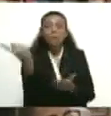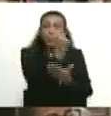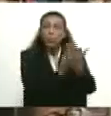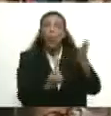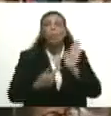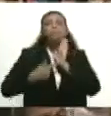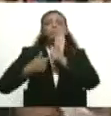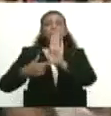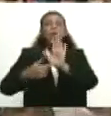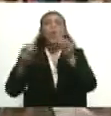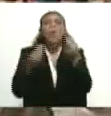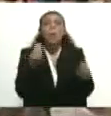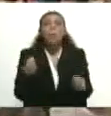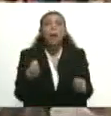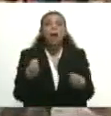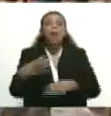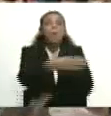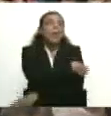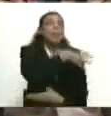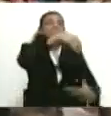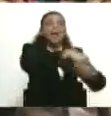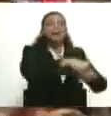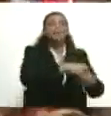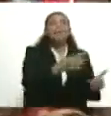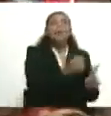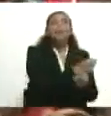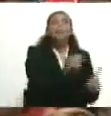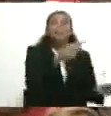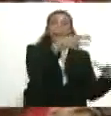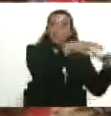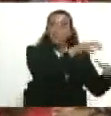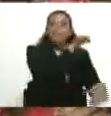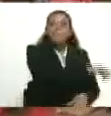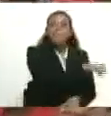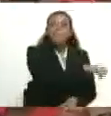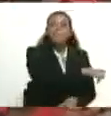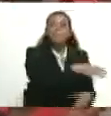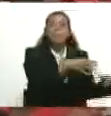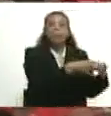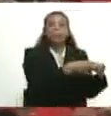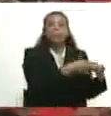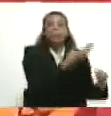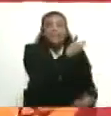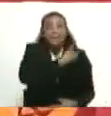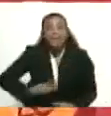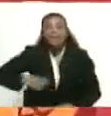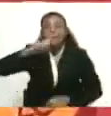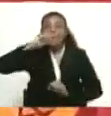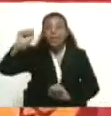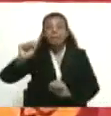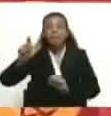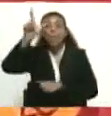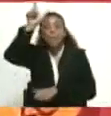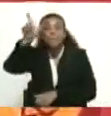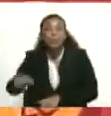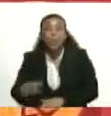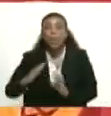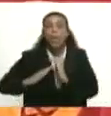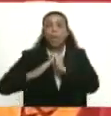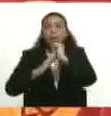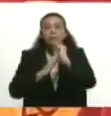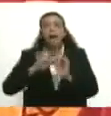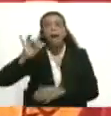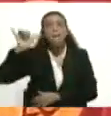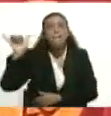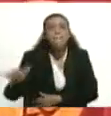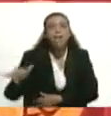y representada en la oposición venezolana. Ha sido el presidente Nicolás Maduro, ha